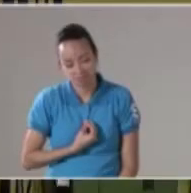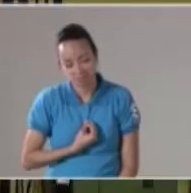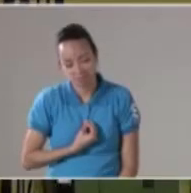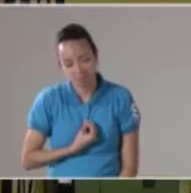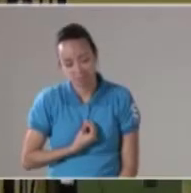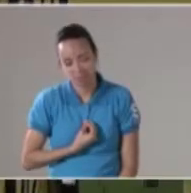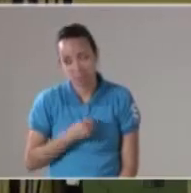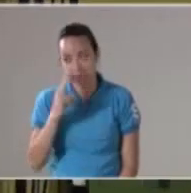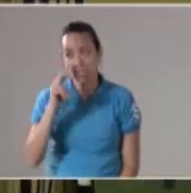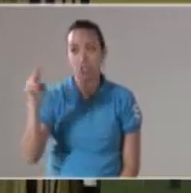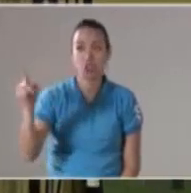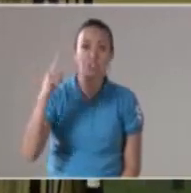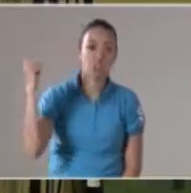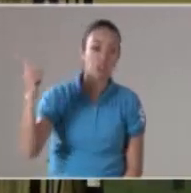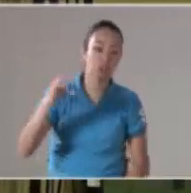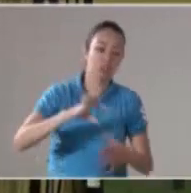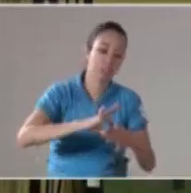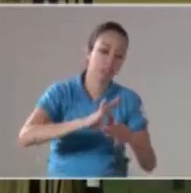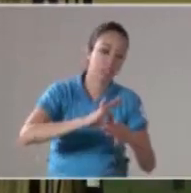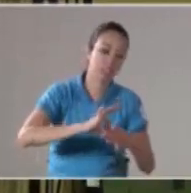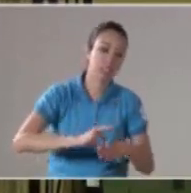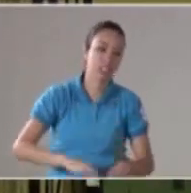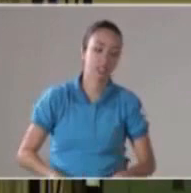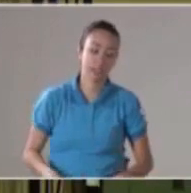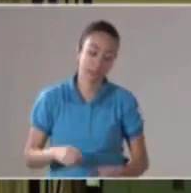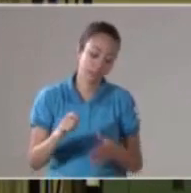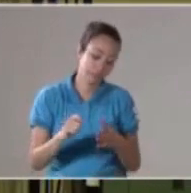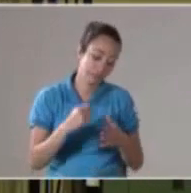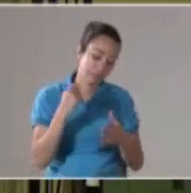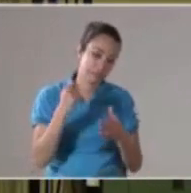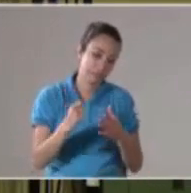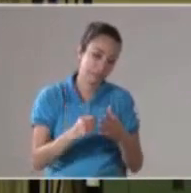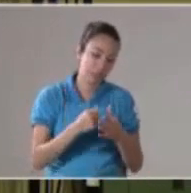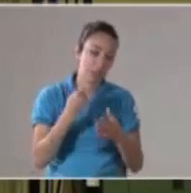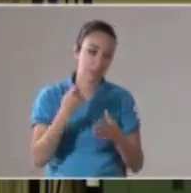Viendo que todos en gran jolgorio ahí, y él con su ensaladita.